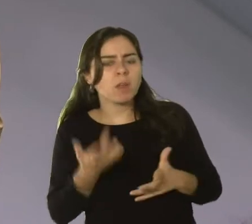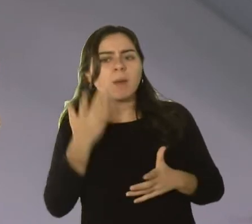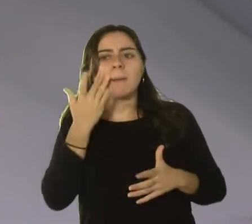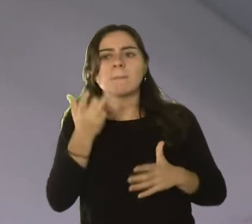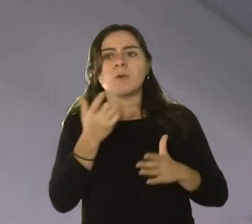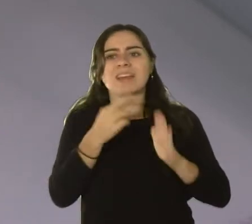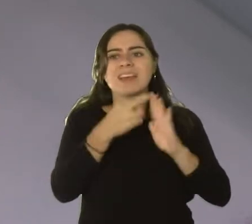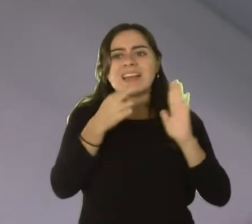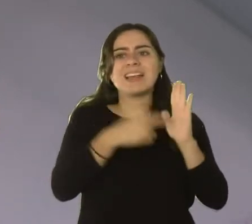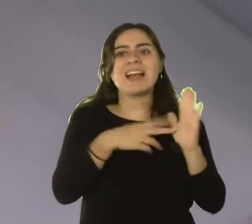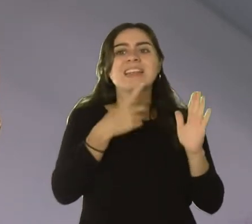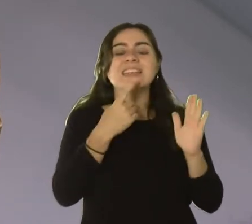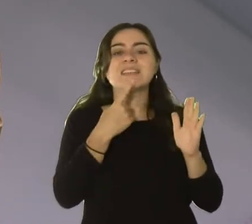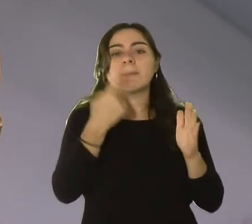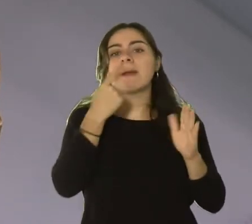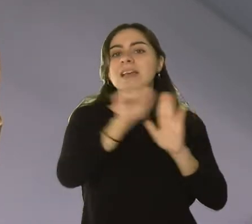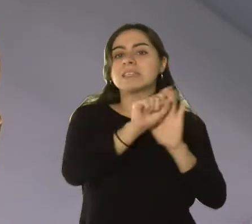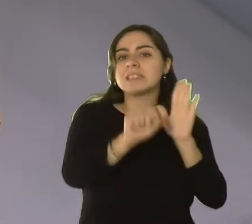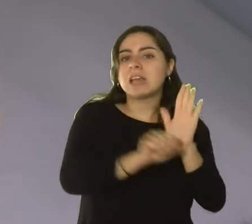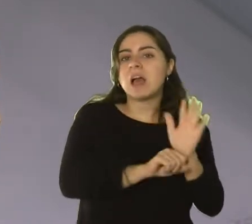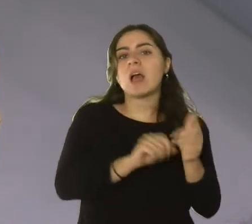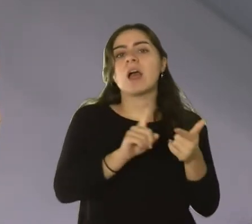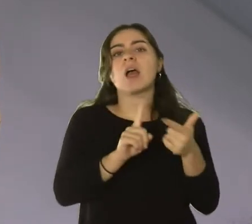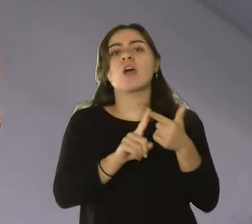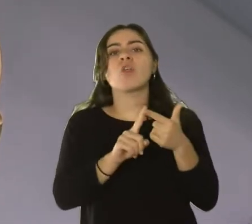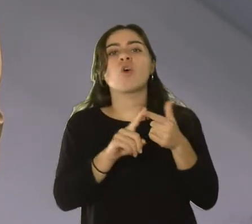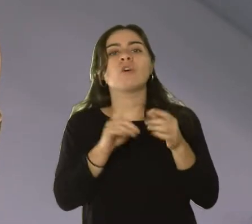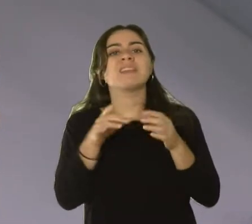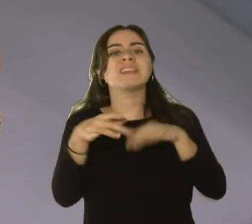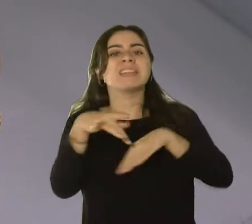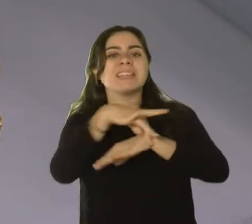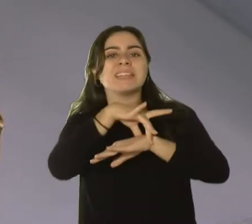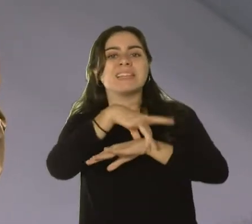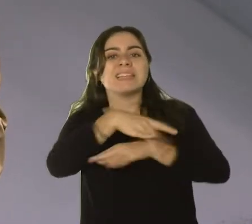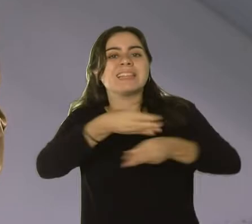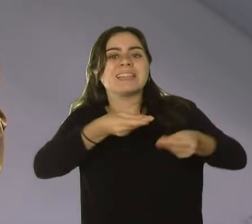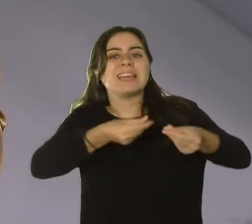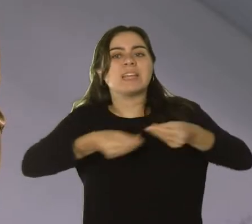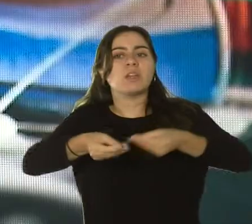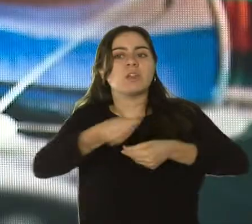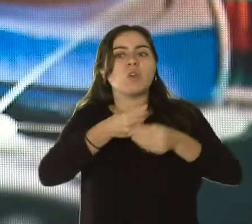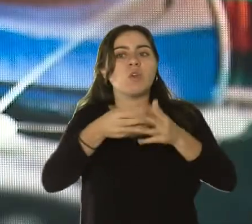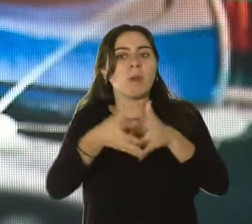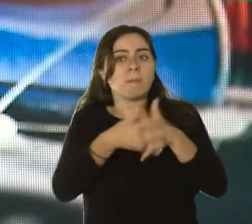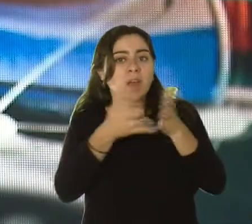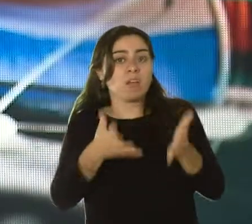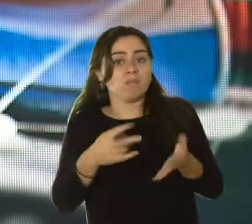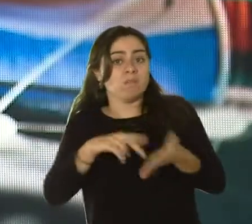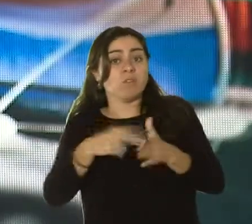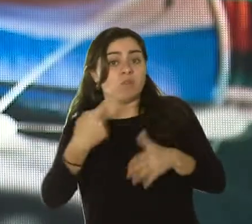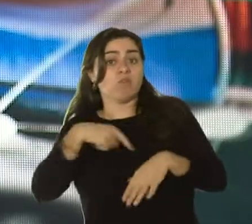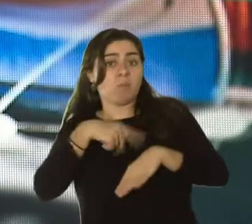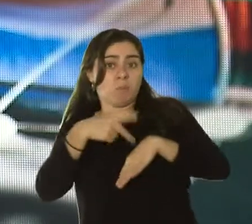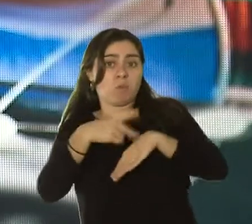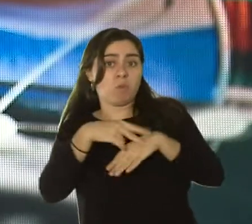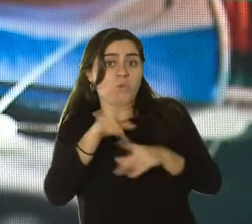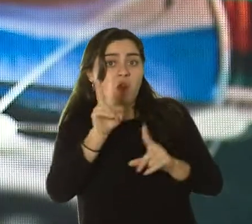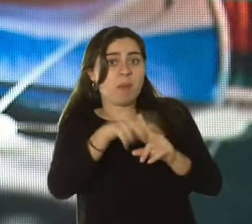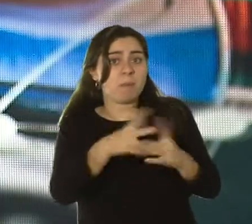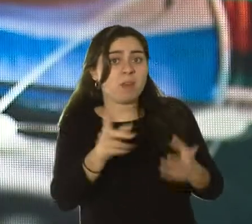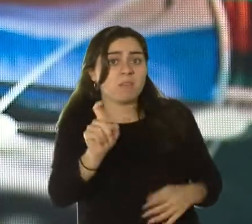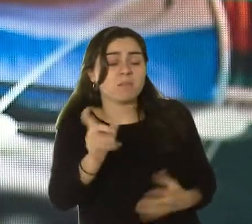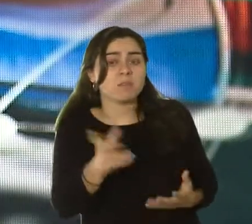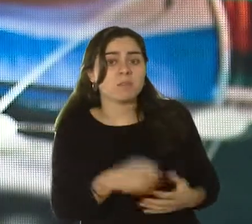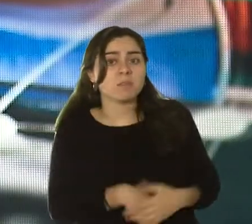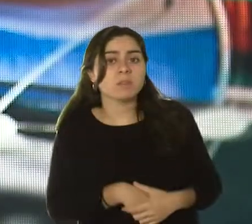o municipalidades norteamericanas, nosotros como territorio. Bueno, la orden del CDC aplica a Puerto Rico.